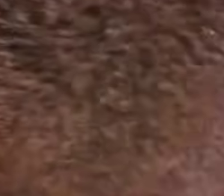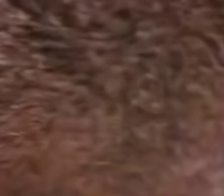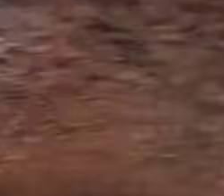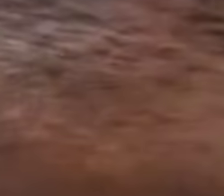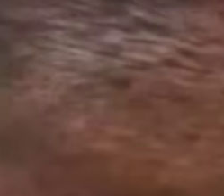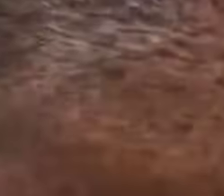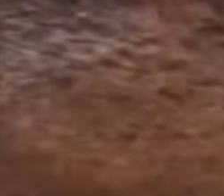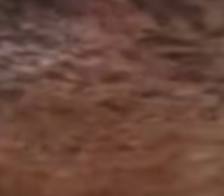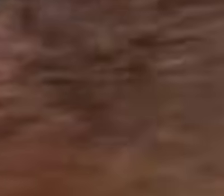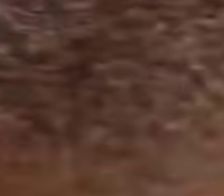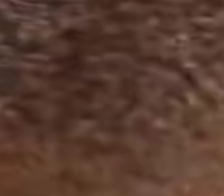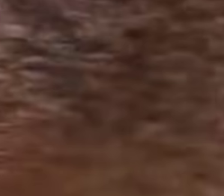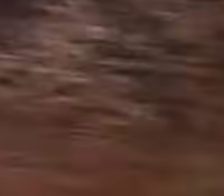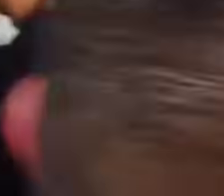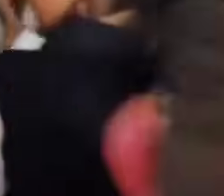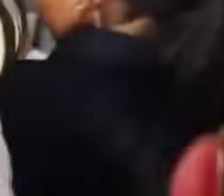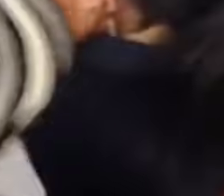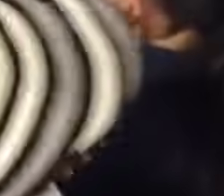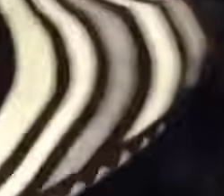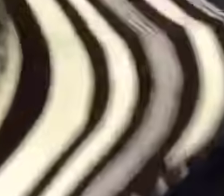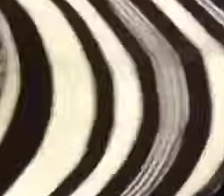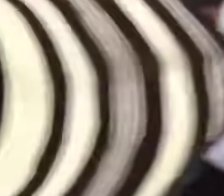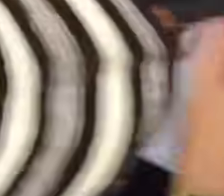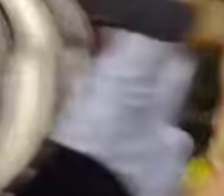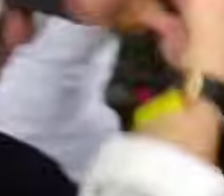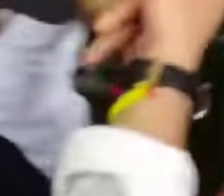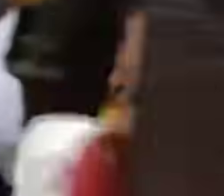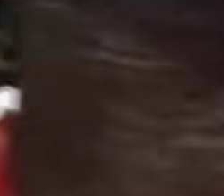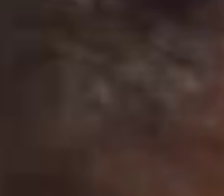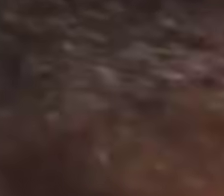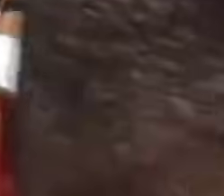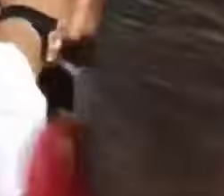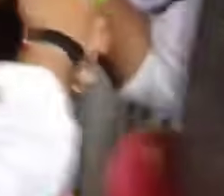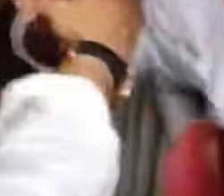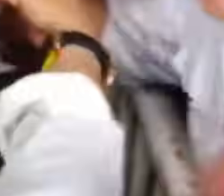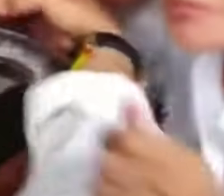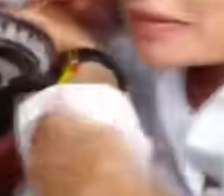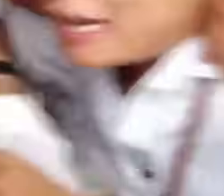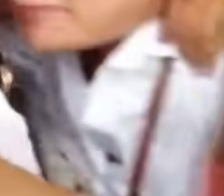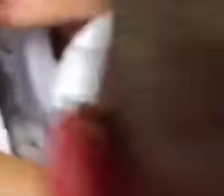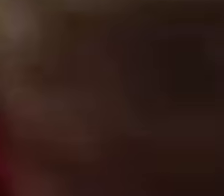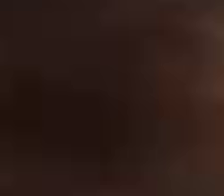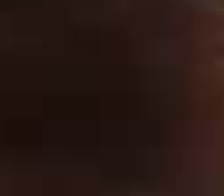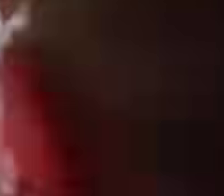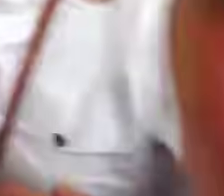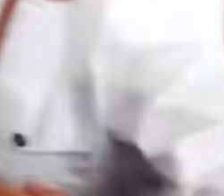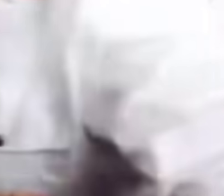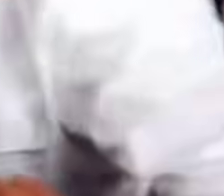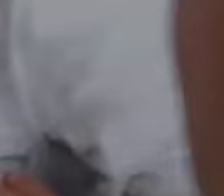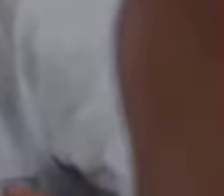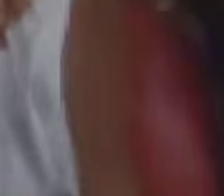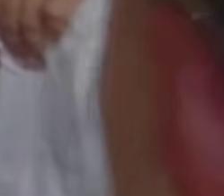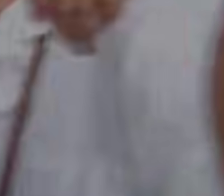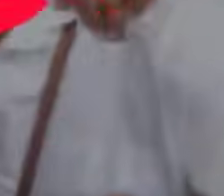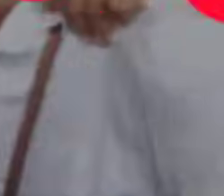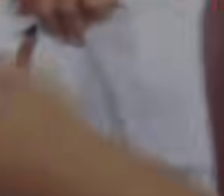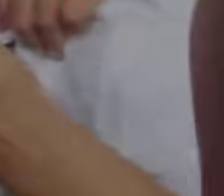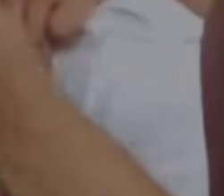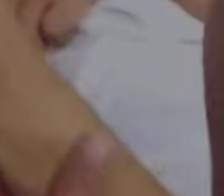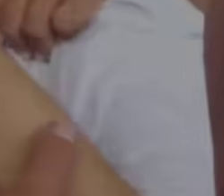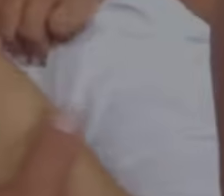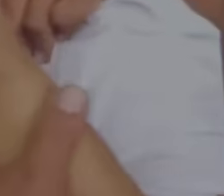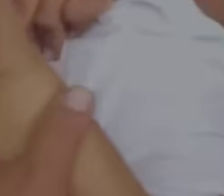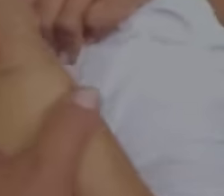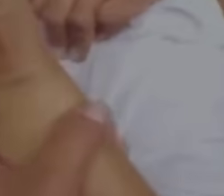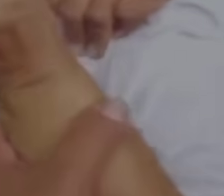a campesinos. Y por supuesto, estas caras de felicidad no son las caras de quienes reciben algo regalado. Por el contrario, las casi